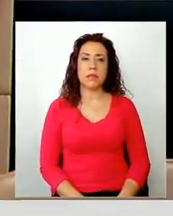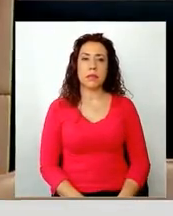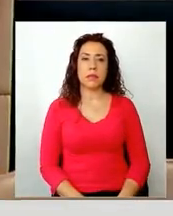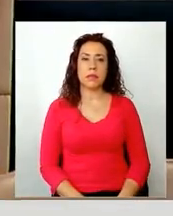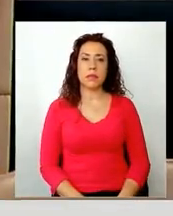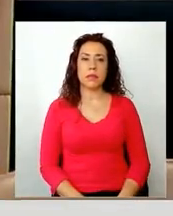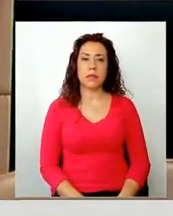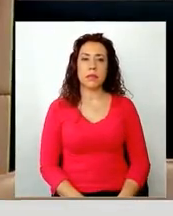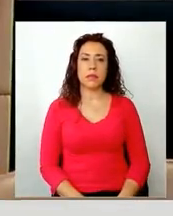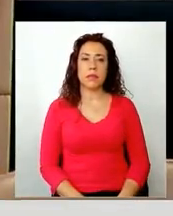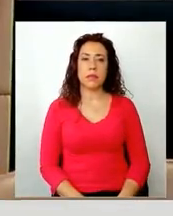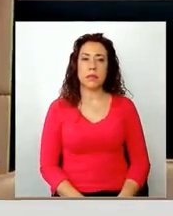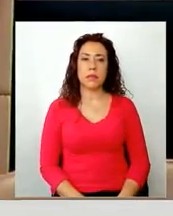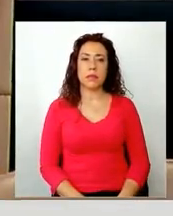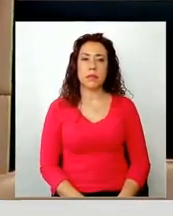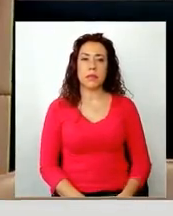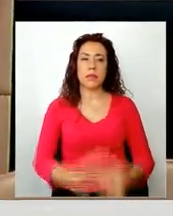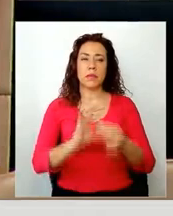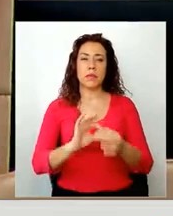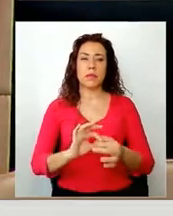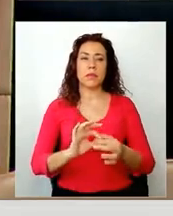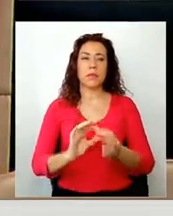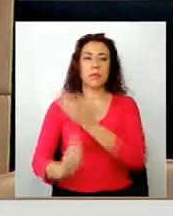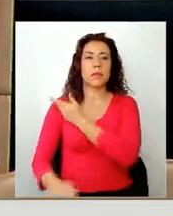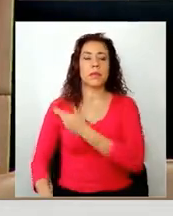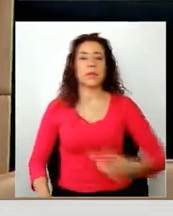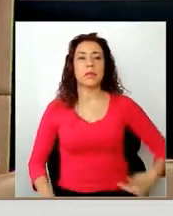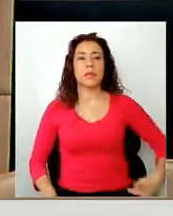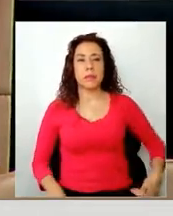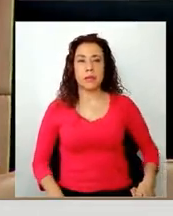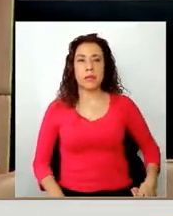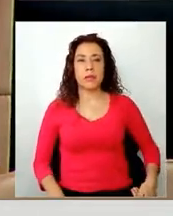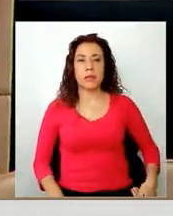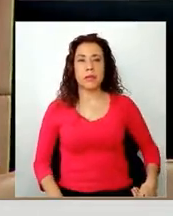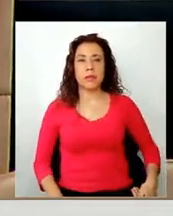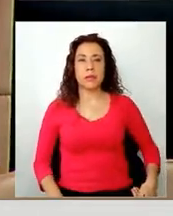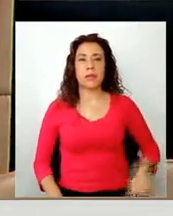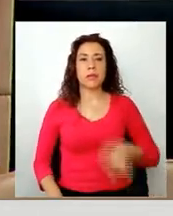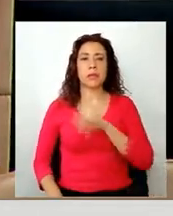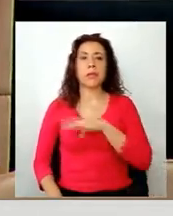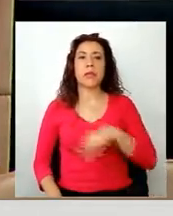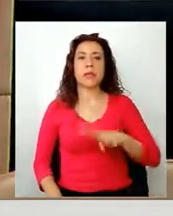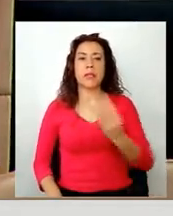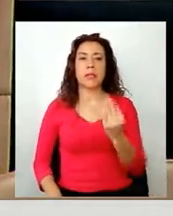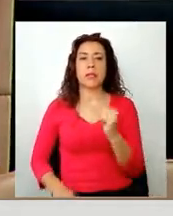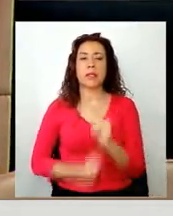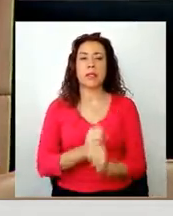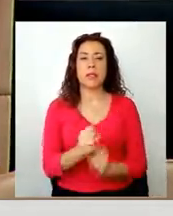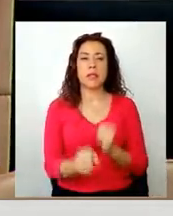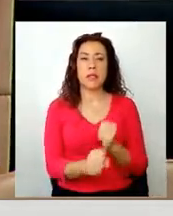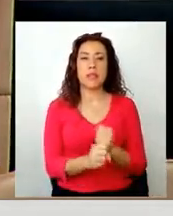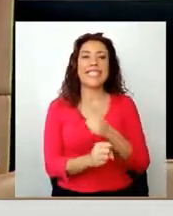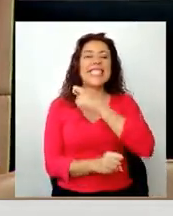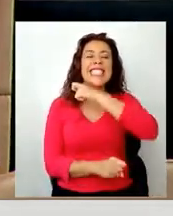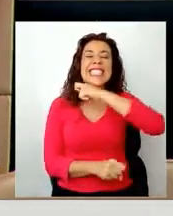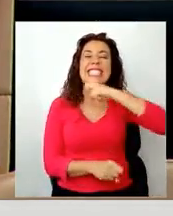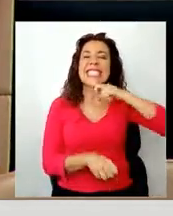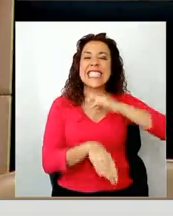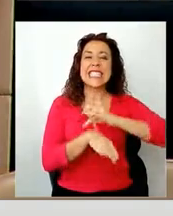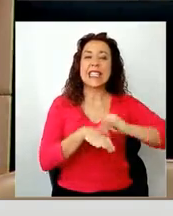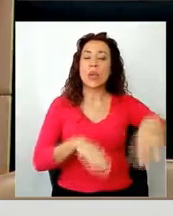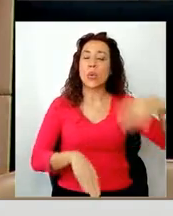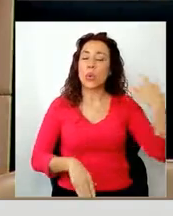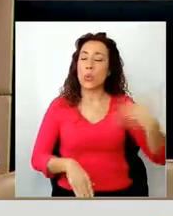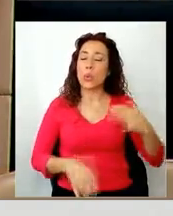Gracias presidente chile Lleva más de 14 años en una sequía Terrible y este congreso parece